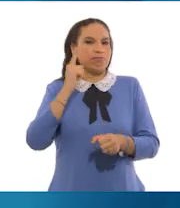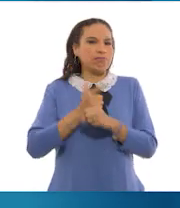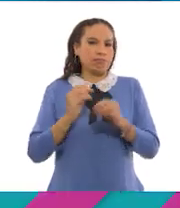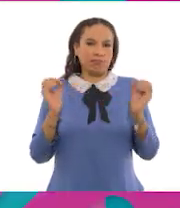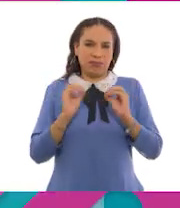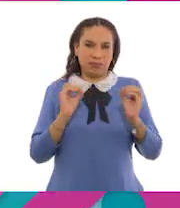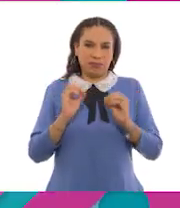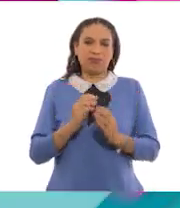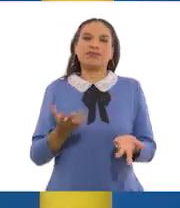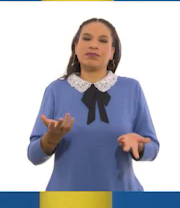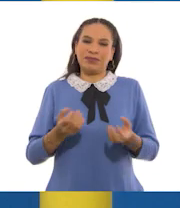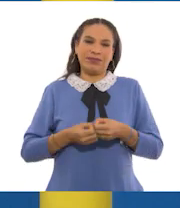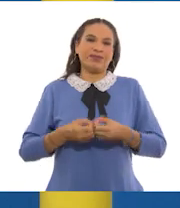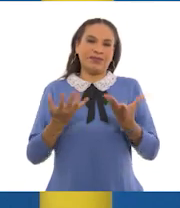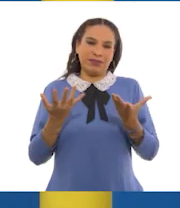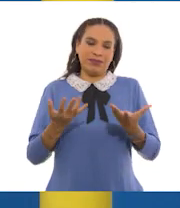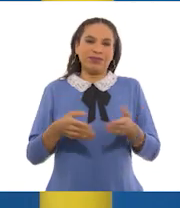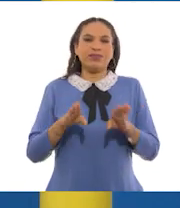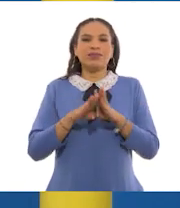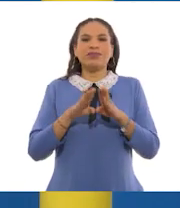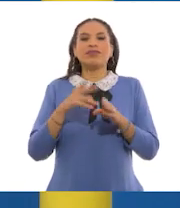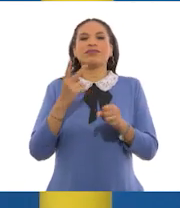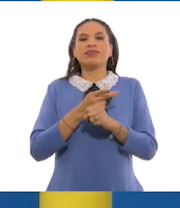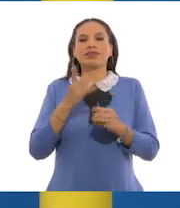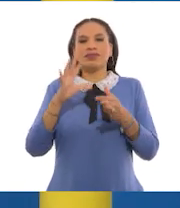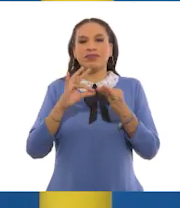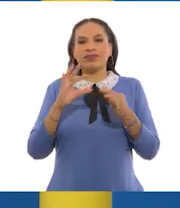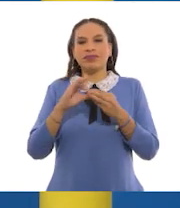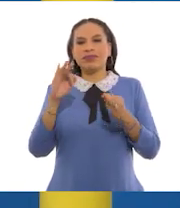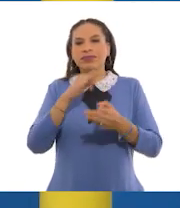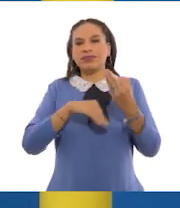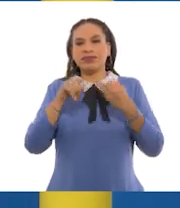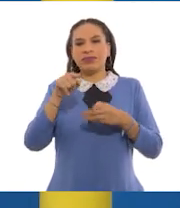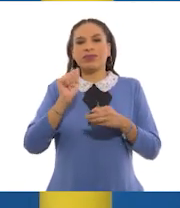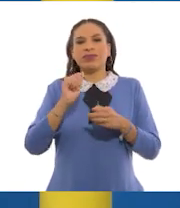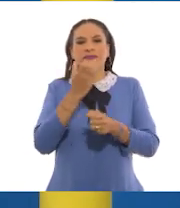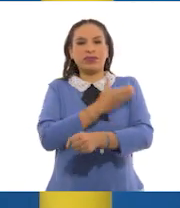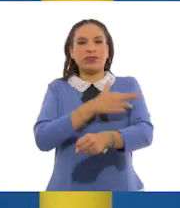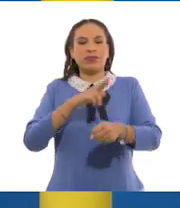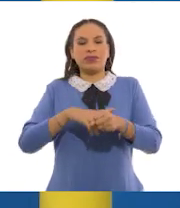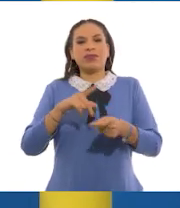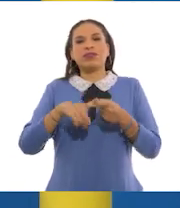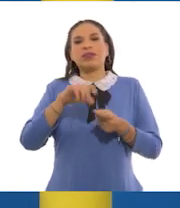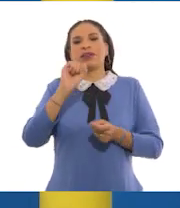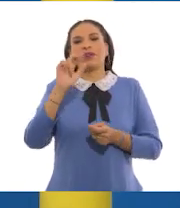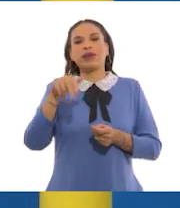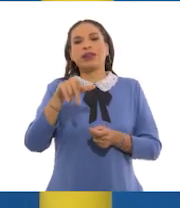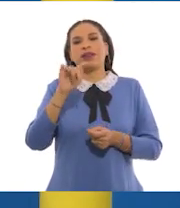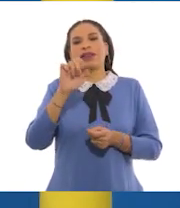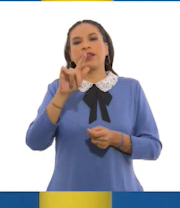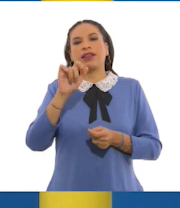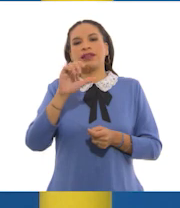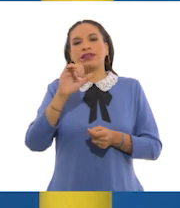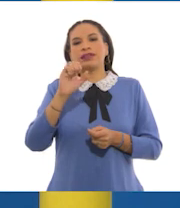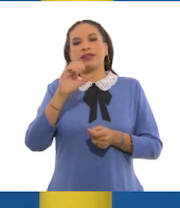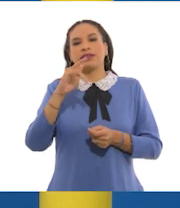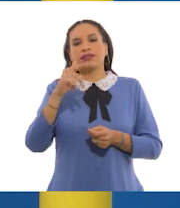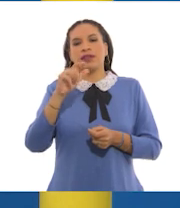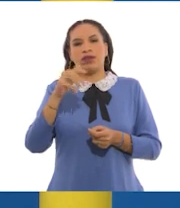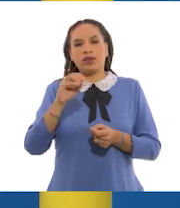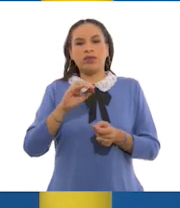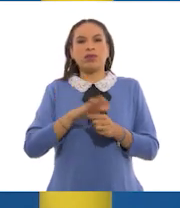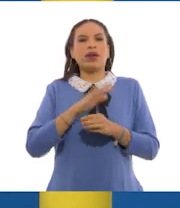cuenta. Ah, claro, como el caso que nos contó Tom sobre su compañera de San Juan de Tetelcingo, en el estado de Guerrero, ¿no?